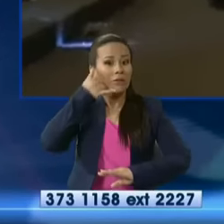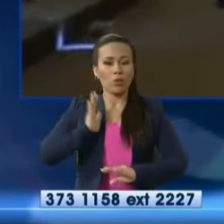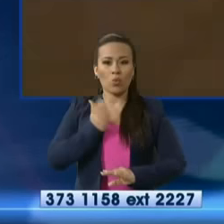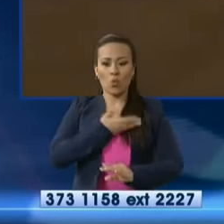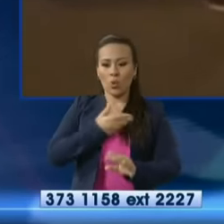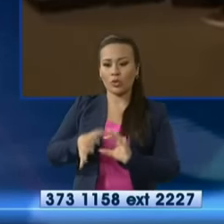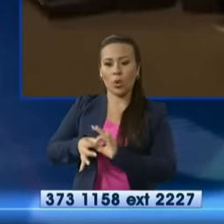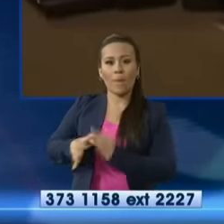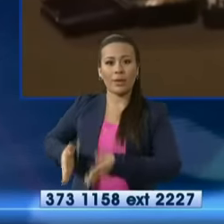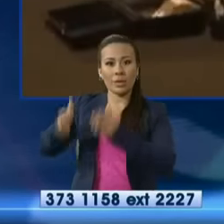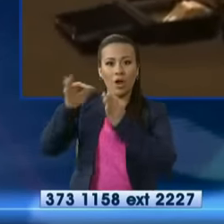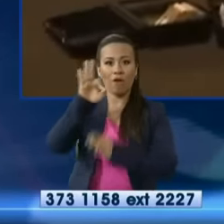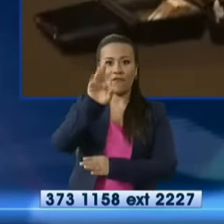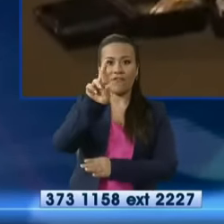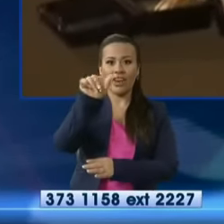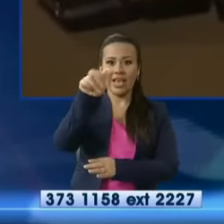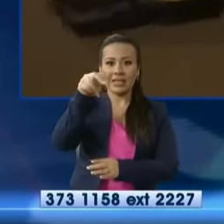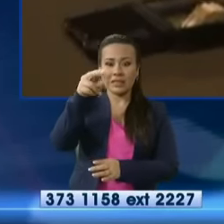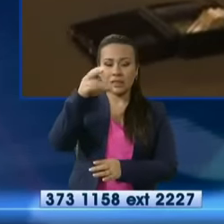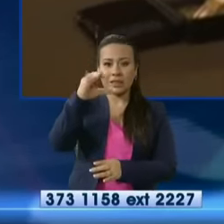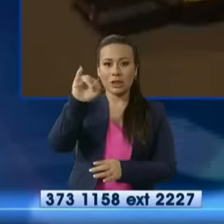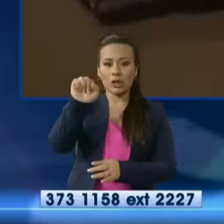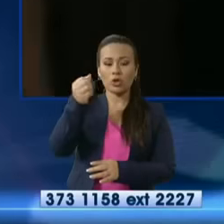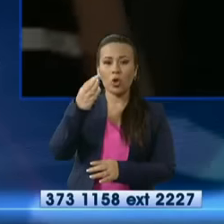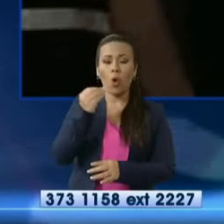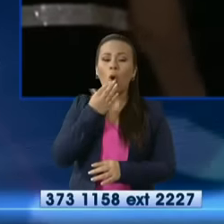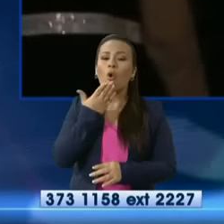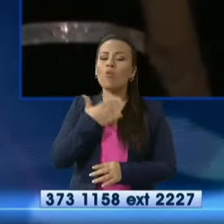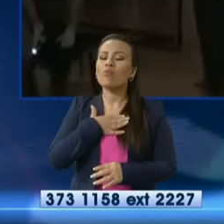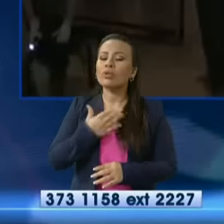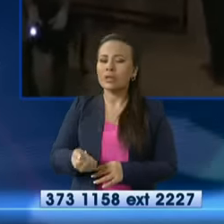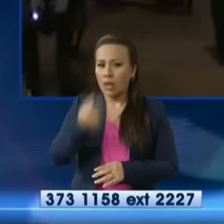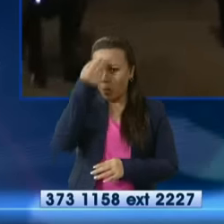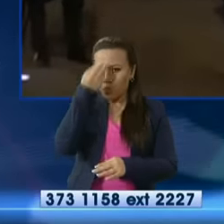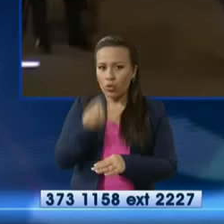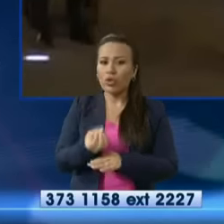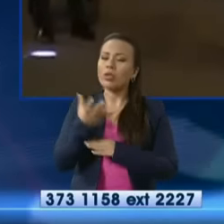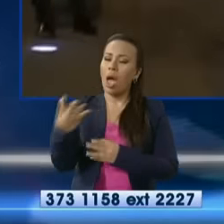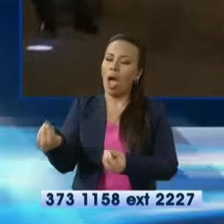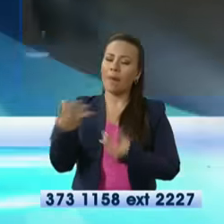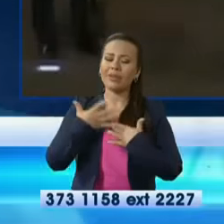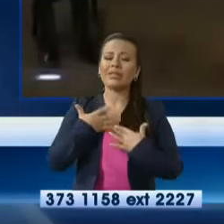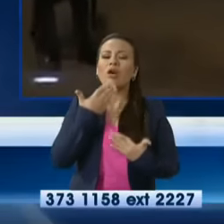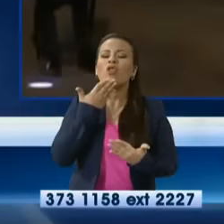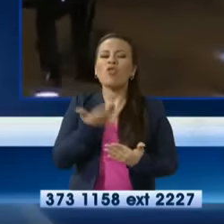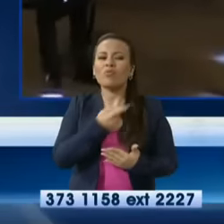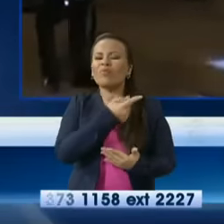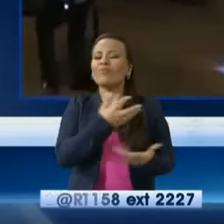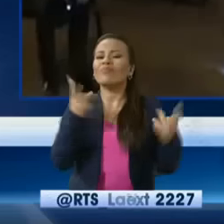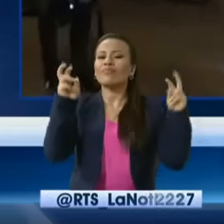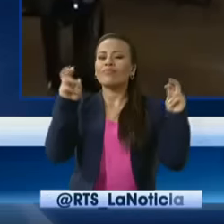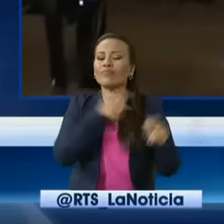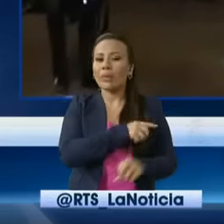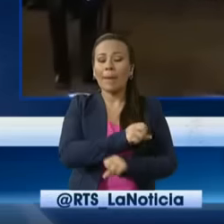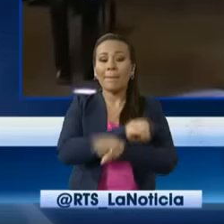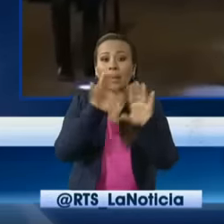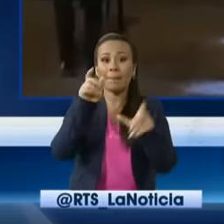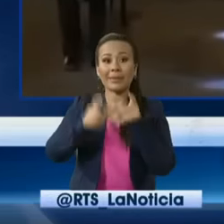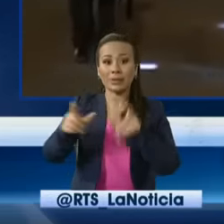compañero Francisco Ramírez. Francisco, buenos días. Quisiéramos conocer ¿cuál es la situación a esta hora de la mañana con las